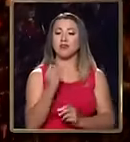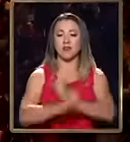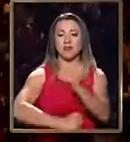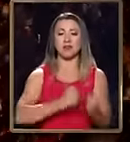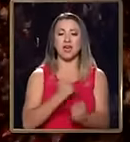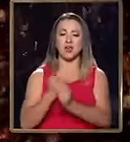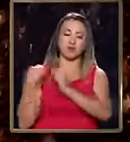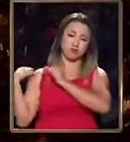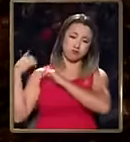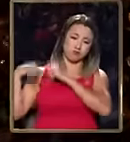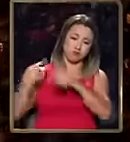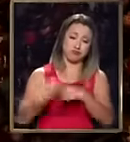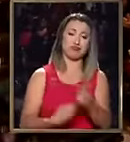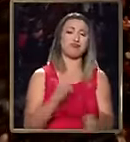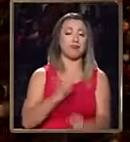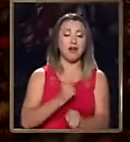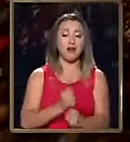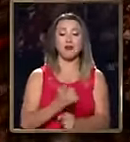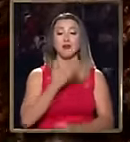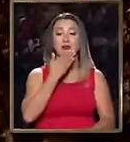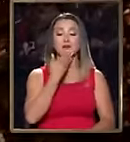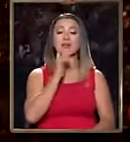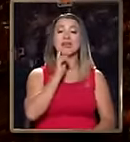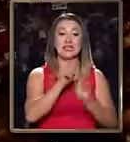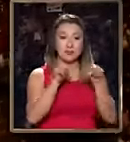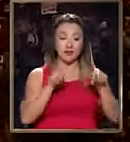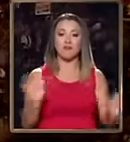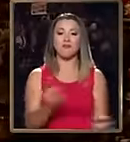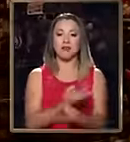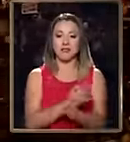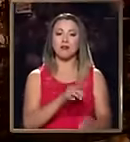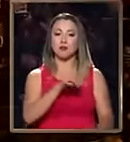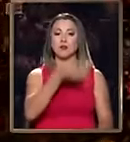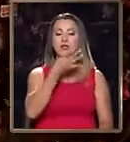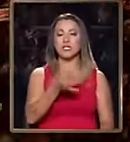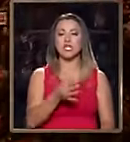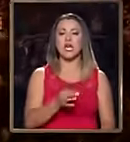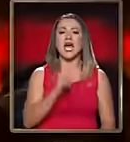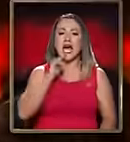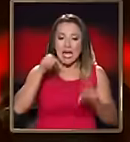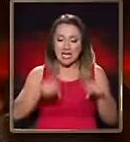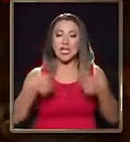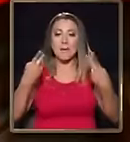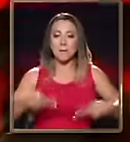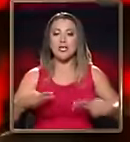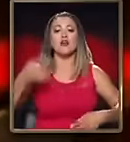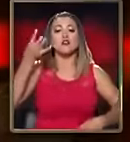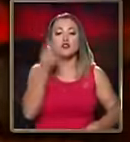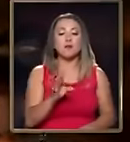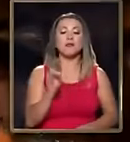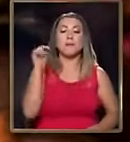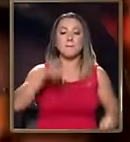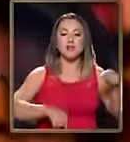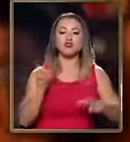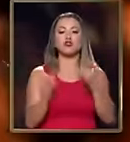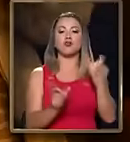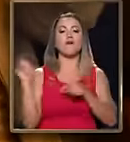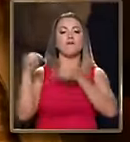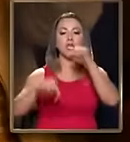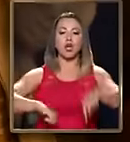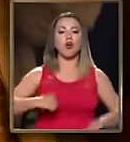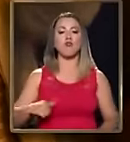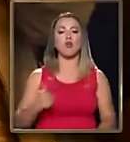de trabajo. También fuiste crítico con este festival cuando decías, sí. Aquí en Viña solamente viene gente joven. No le